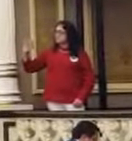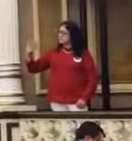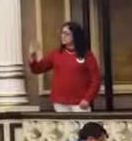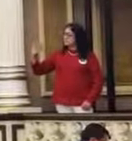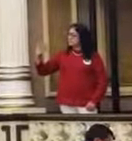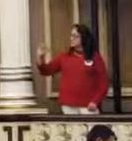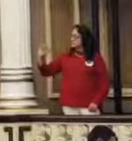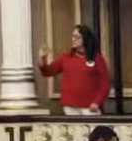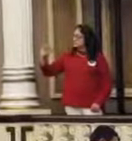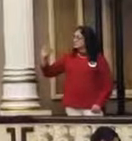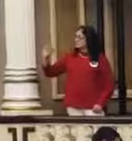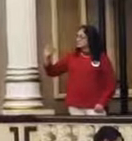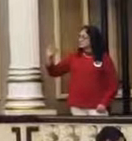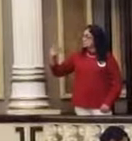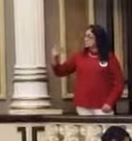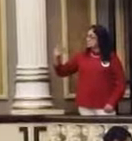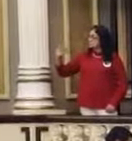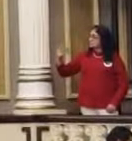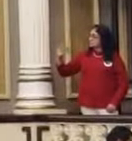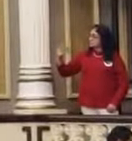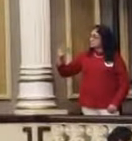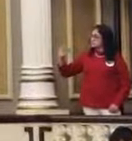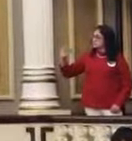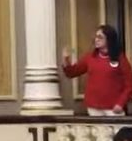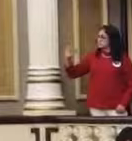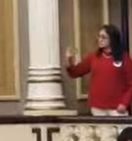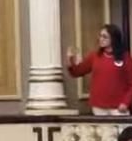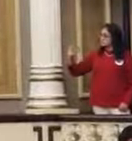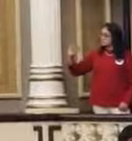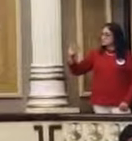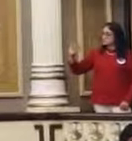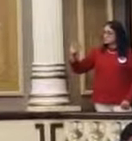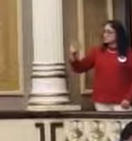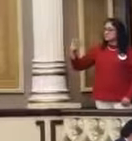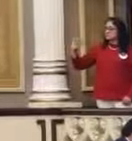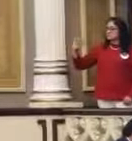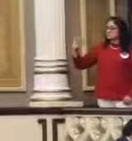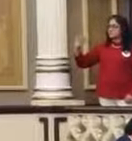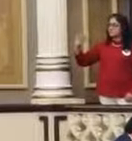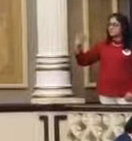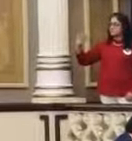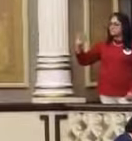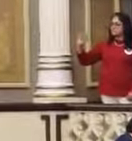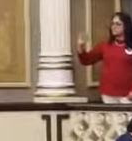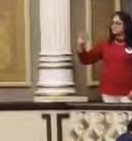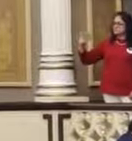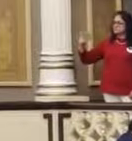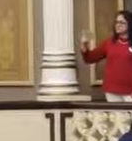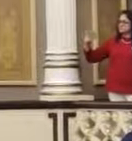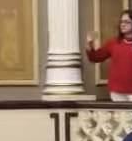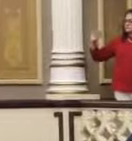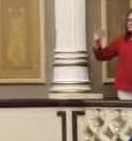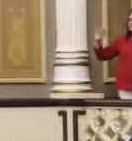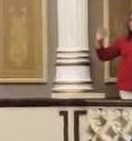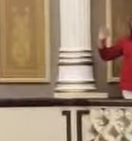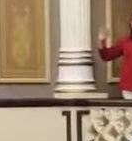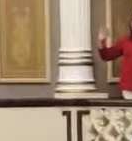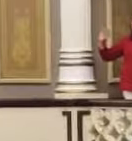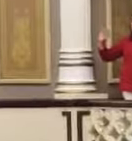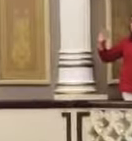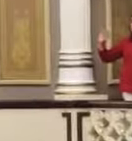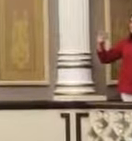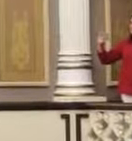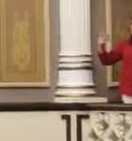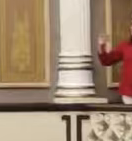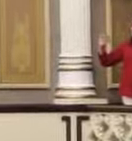personas por un cambio verdadero. Ante eso, nada podrán hacer aquellos que todavía se piensan dueños de Puebla. Es hora de recomponer